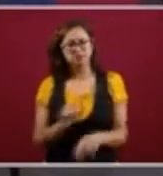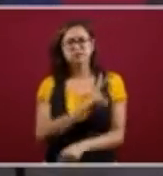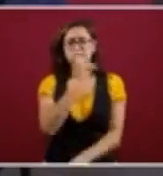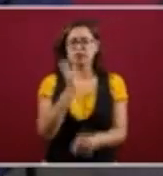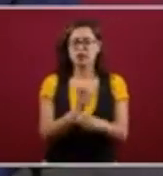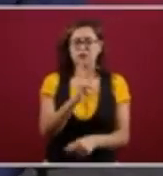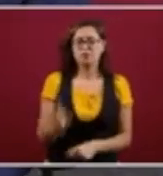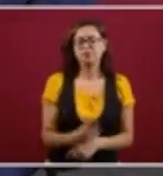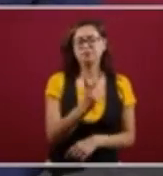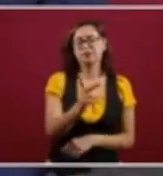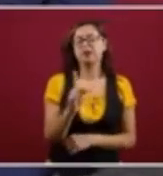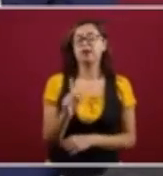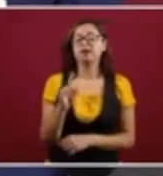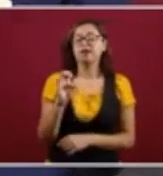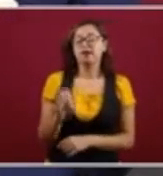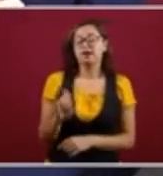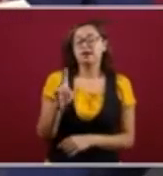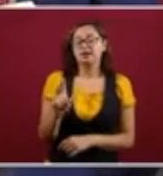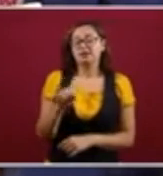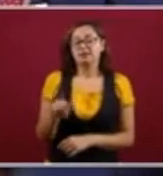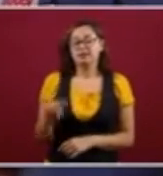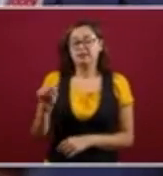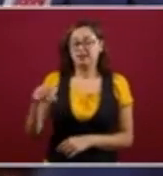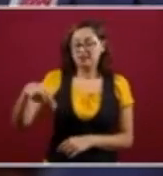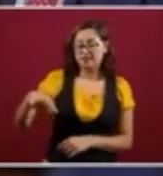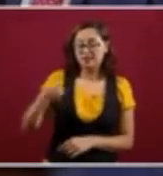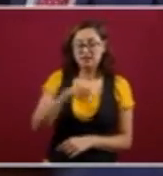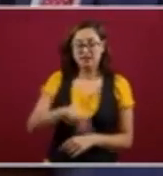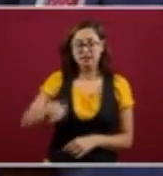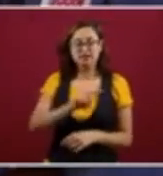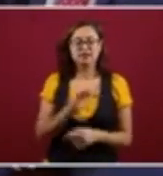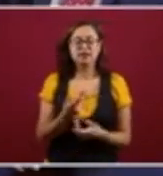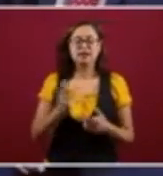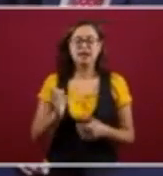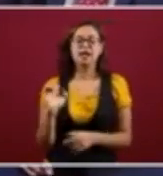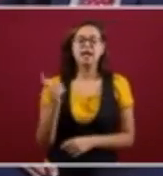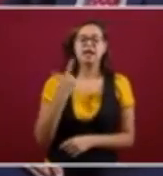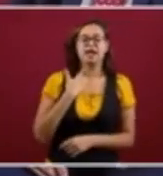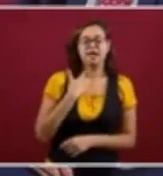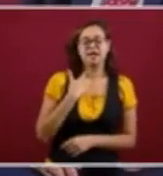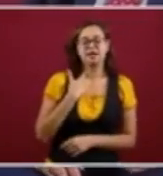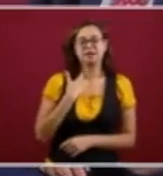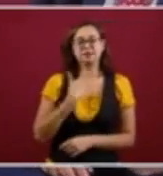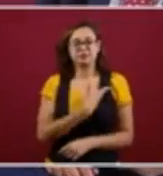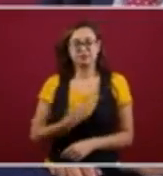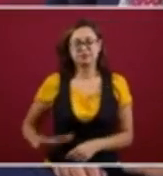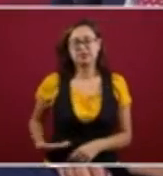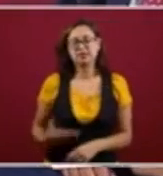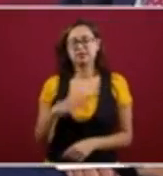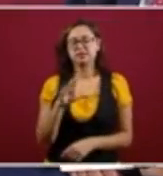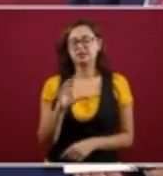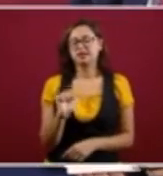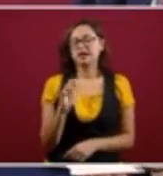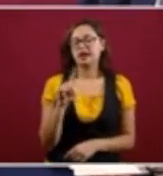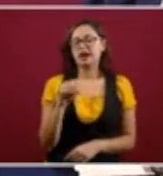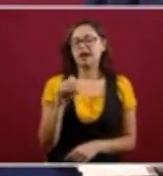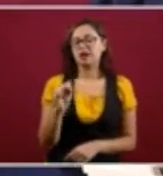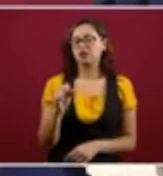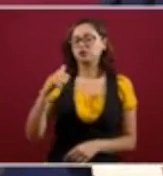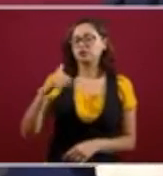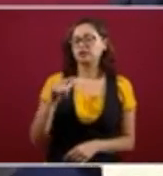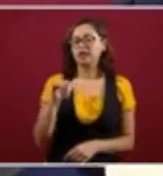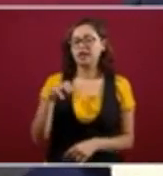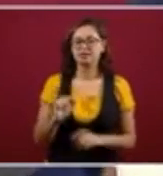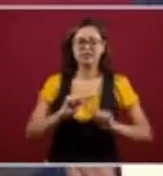el EZLN, herencia neoliberal del expresidente Carlos Salinas de Gortari,